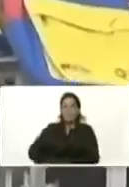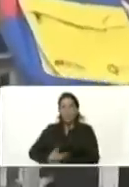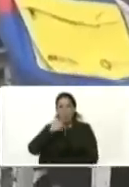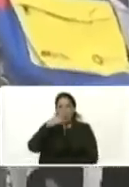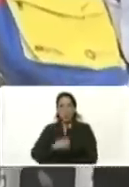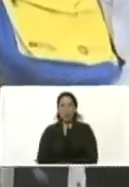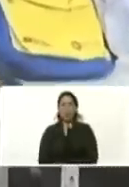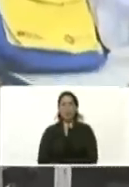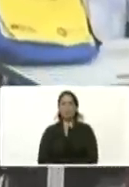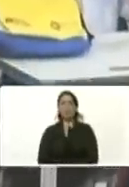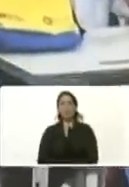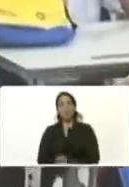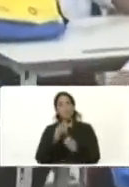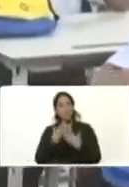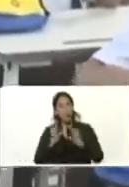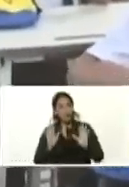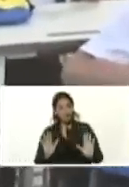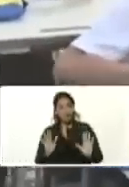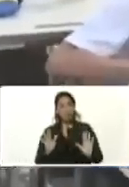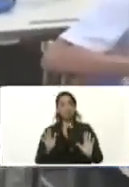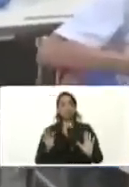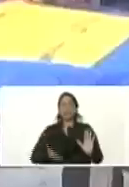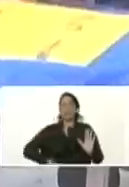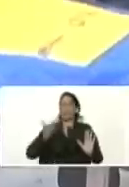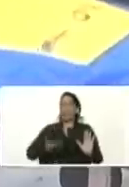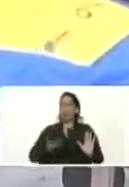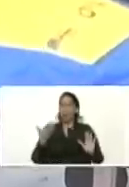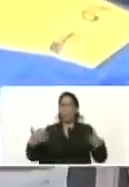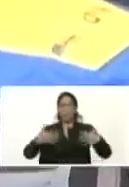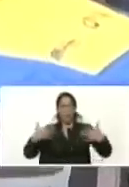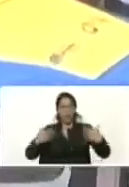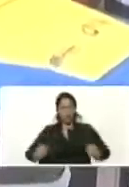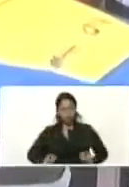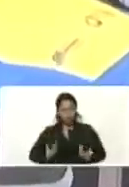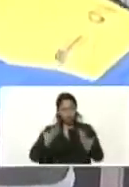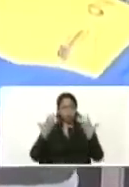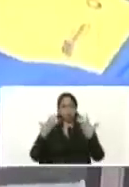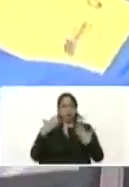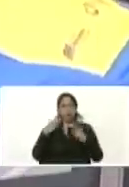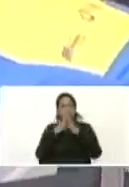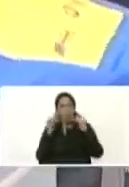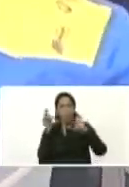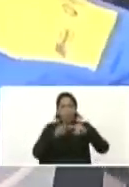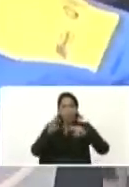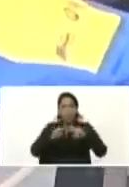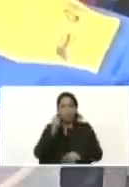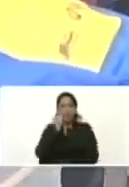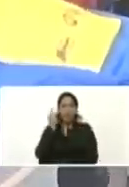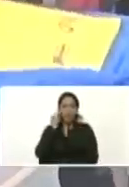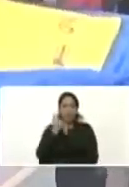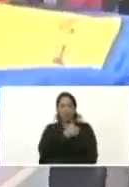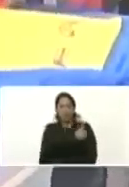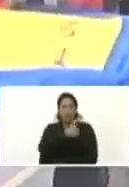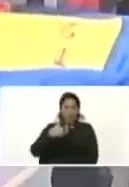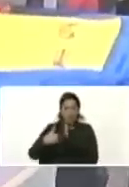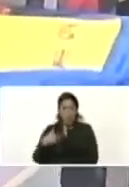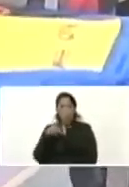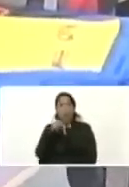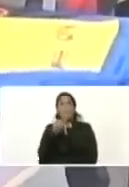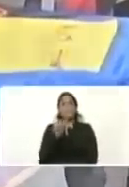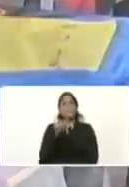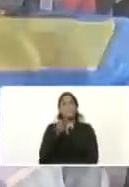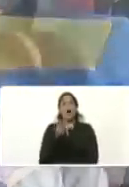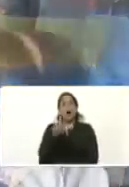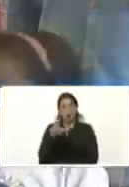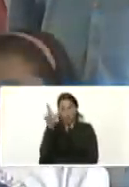quiero presidente importante la alegría y la satisfacción de todos estos niños y niñas pero yo quiero que pague el morillo un